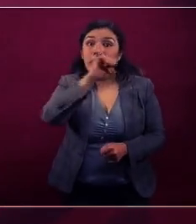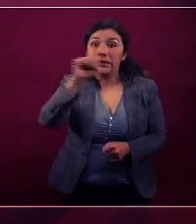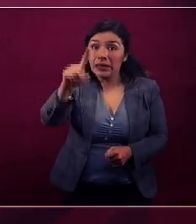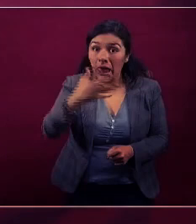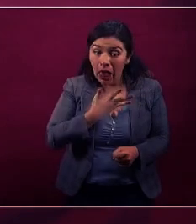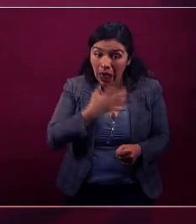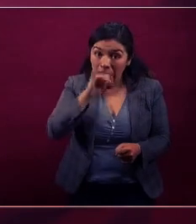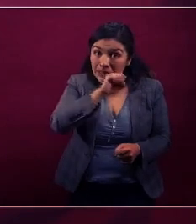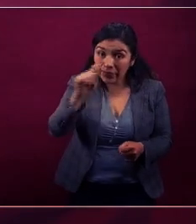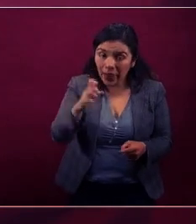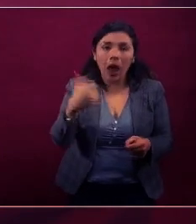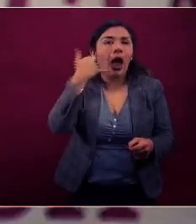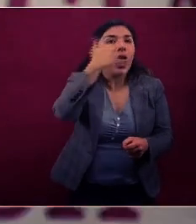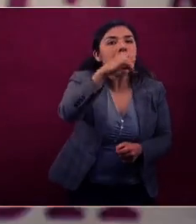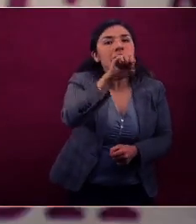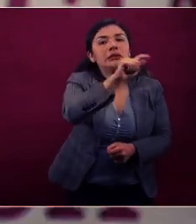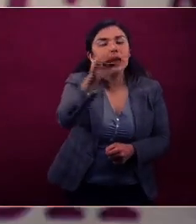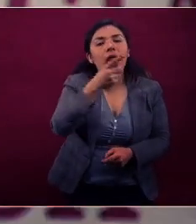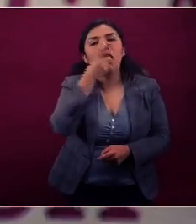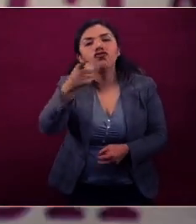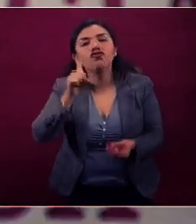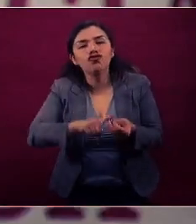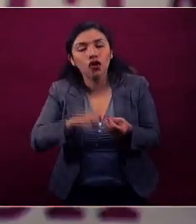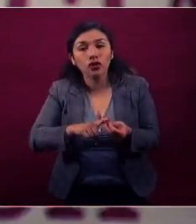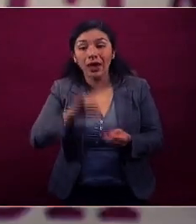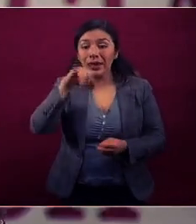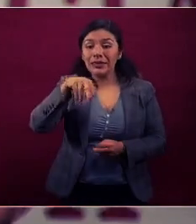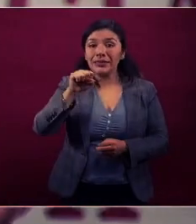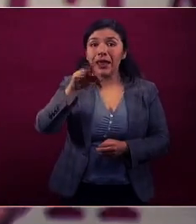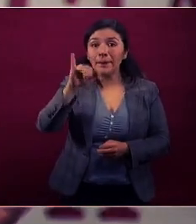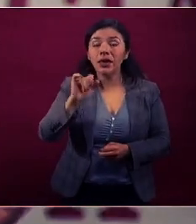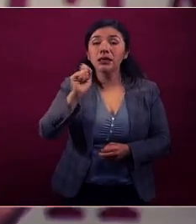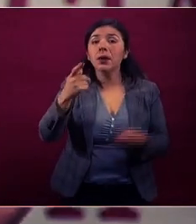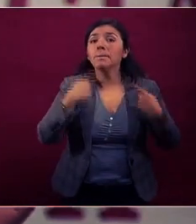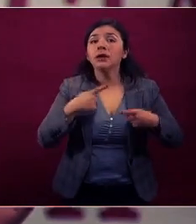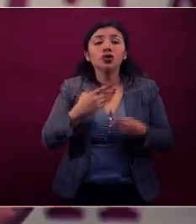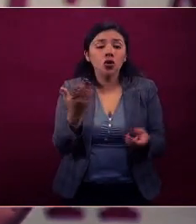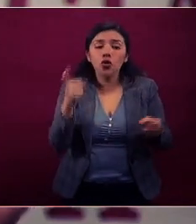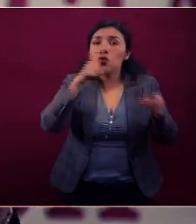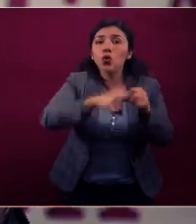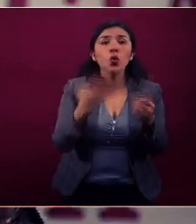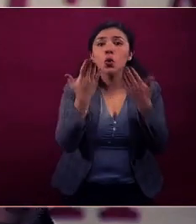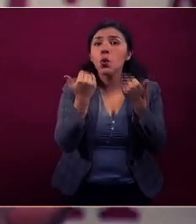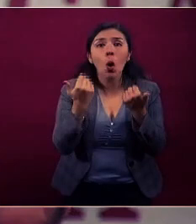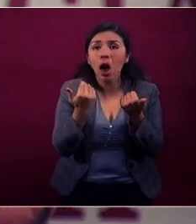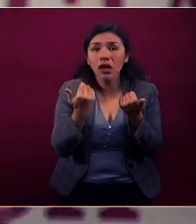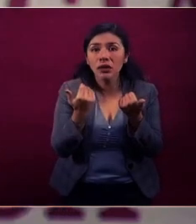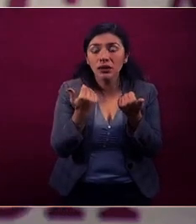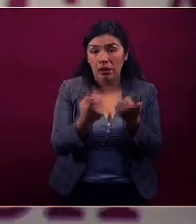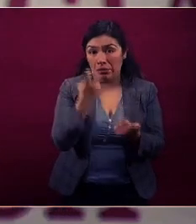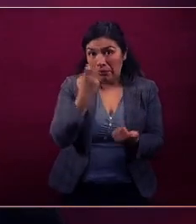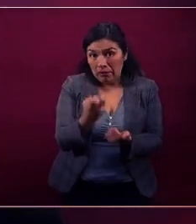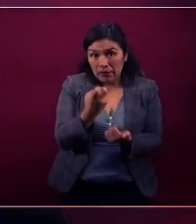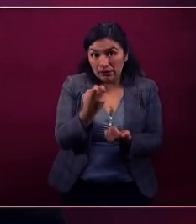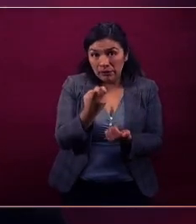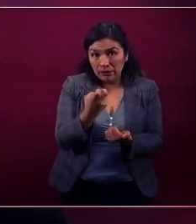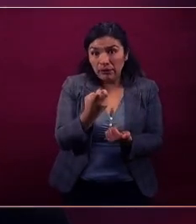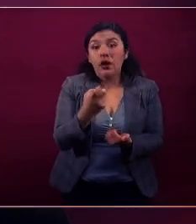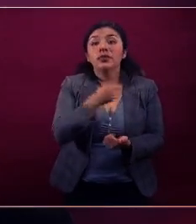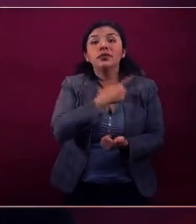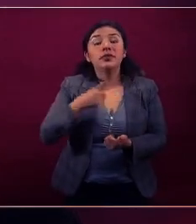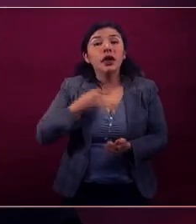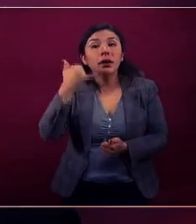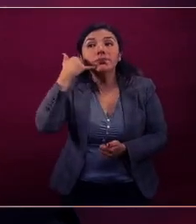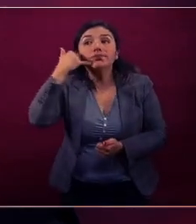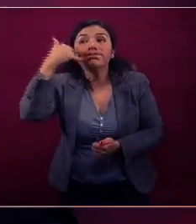igual. En el caso del INSABI es población que no tiene derechohabiencia. Es cualquiera. Lo único que